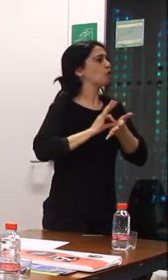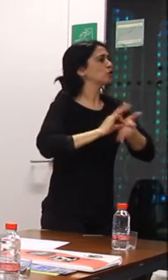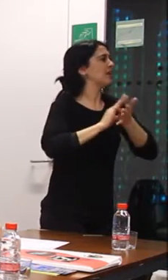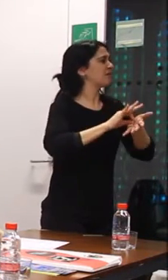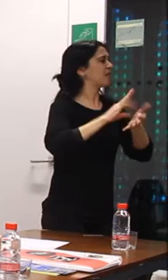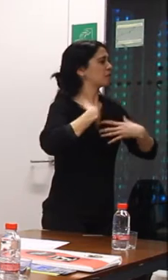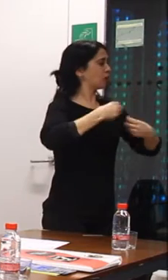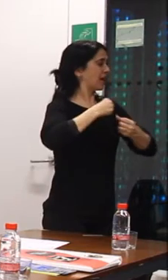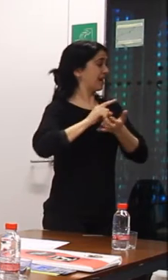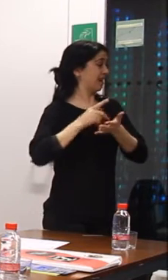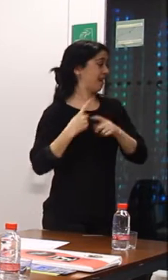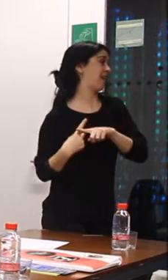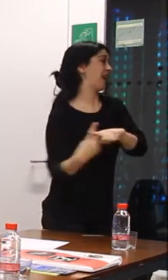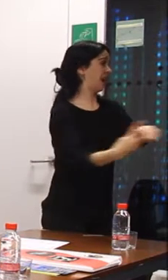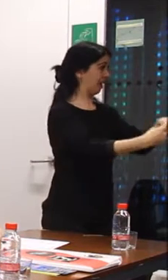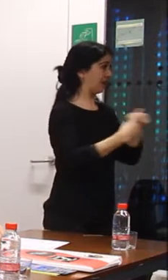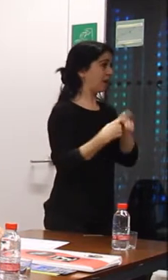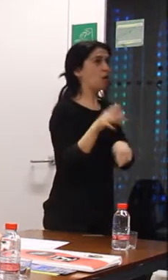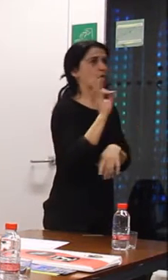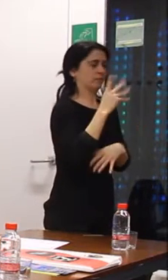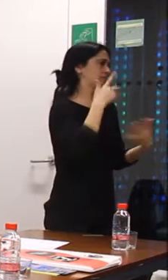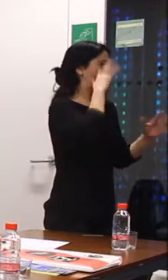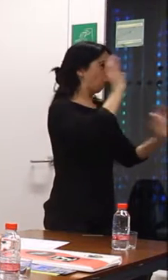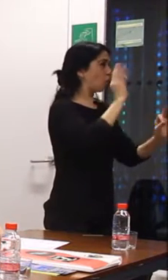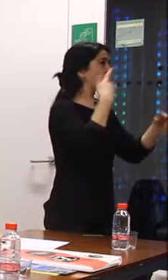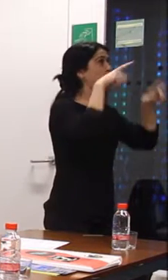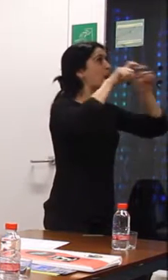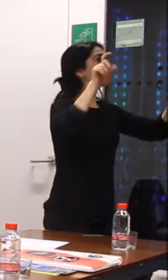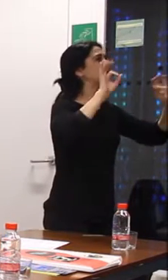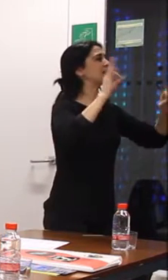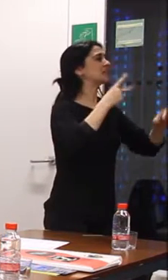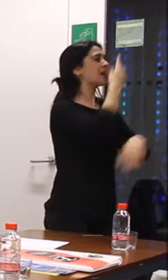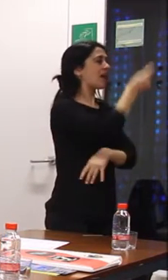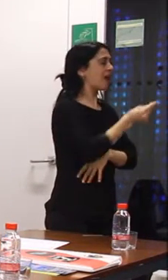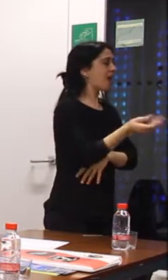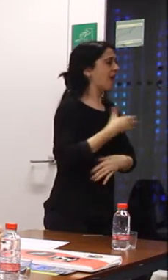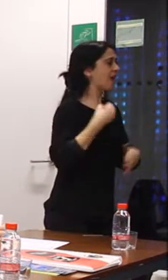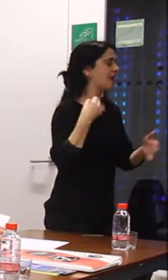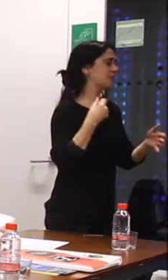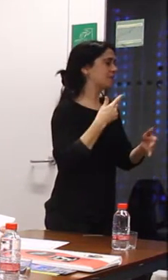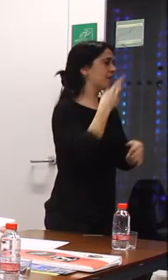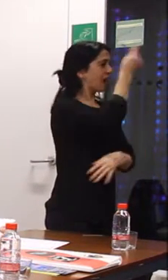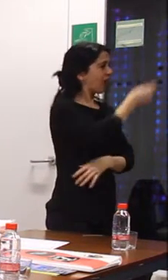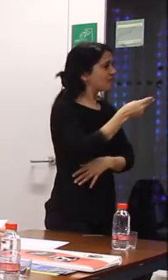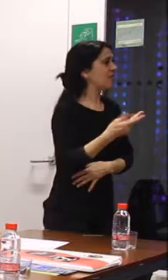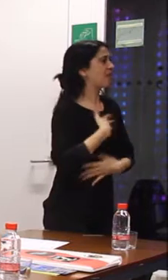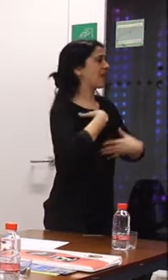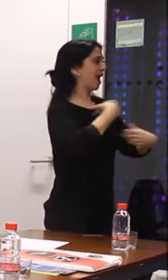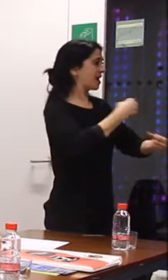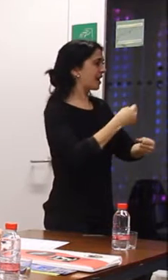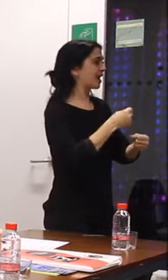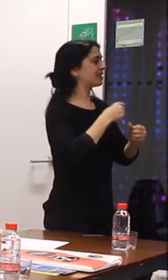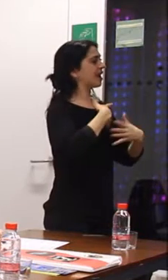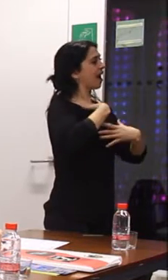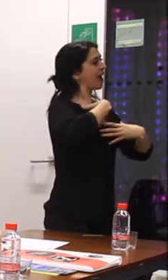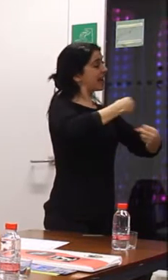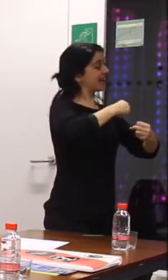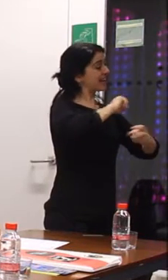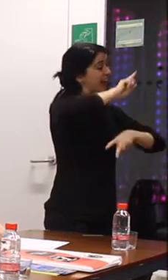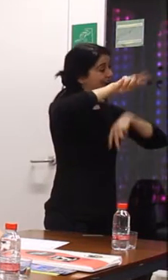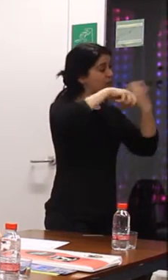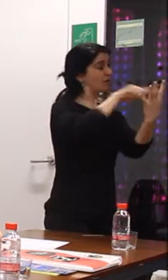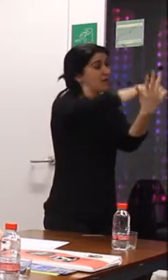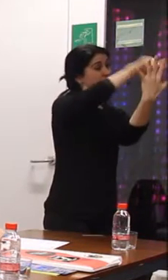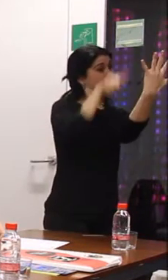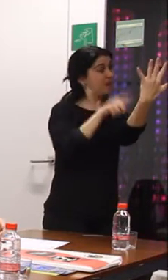energía y evidentemente con las empresas de eficiencia energética y de energías renovables. Ellas también son parte de la solución del